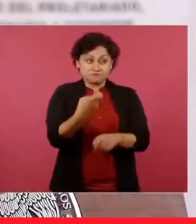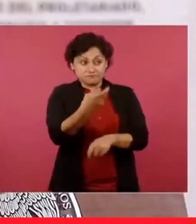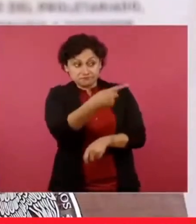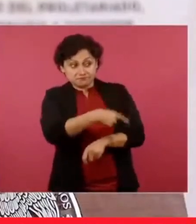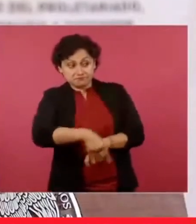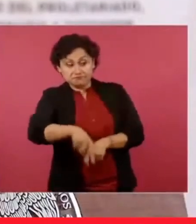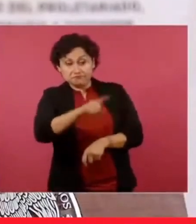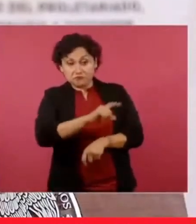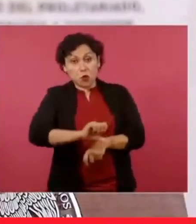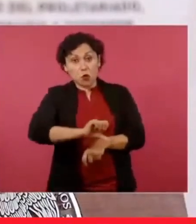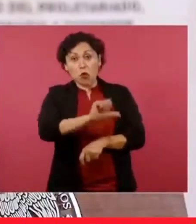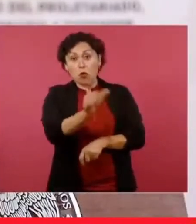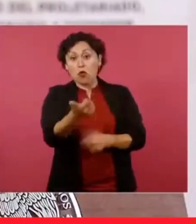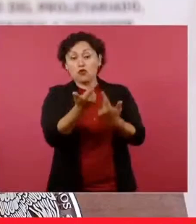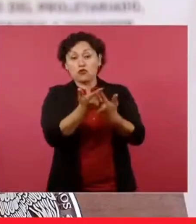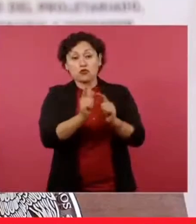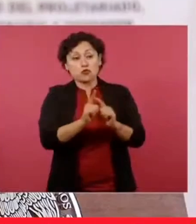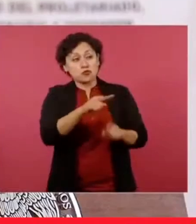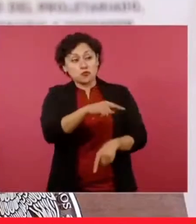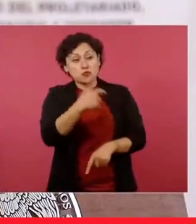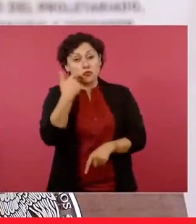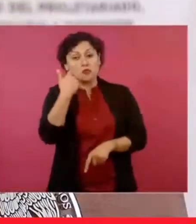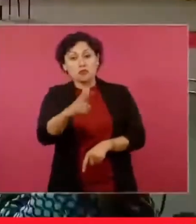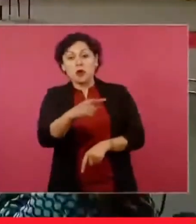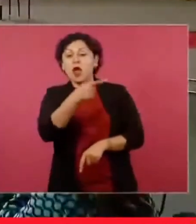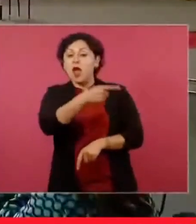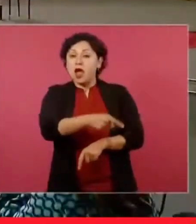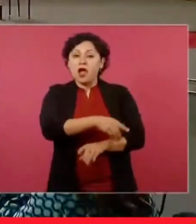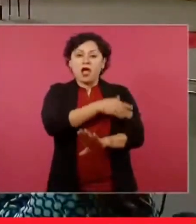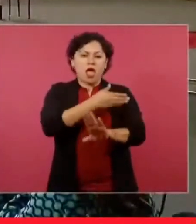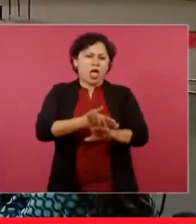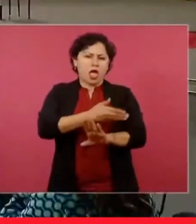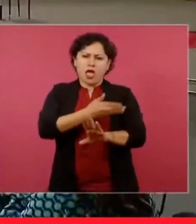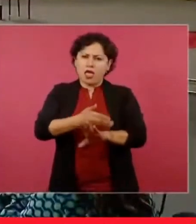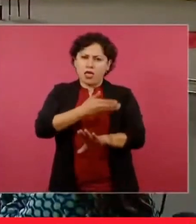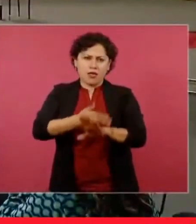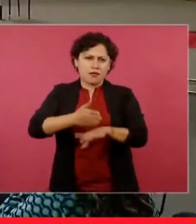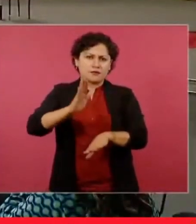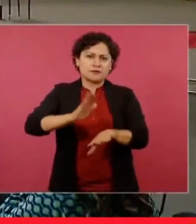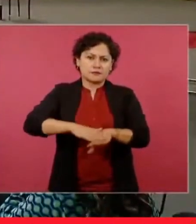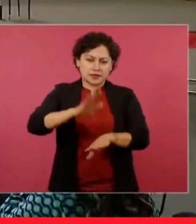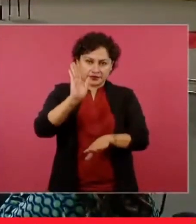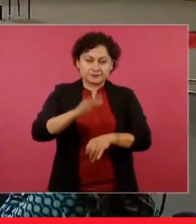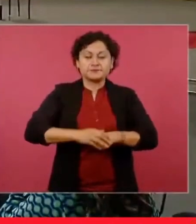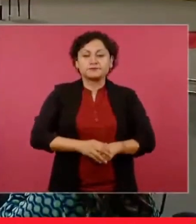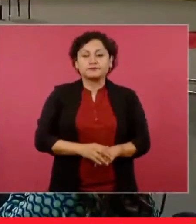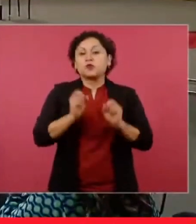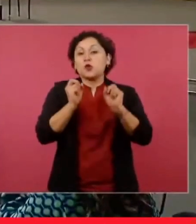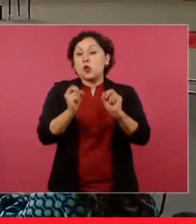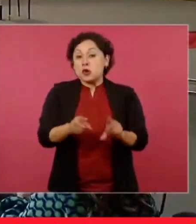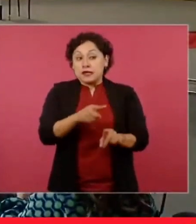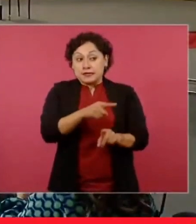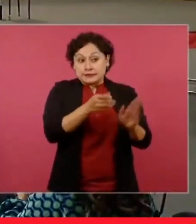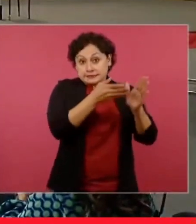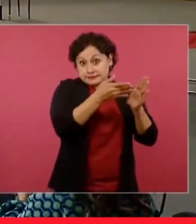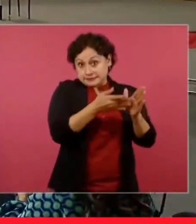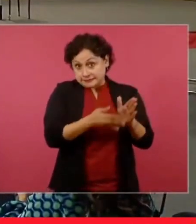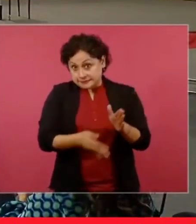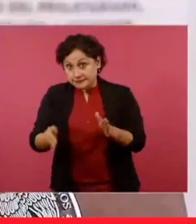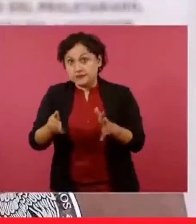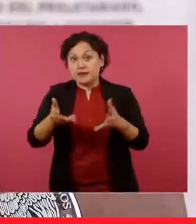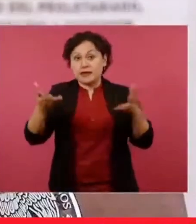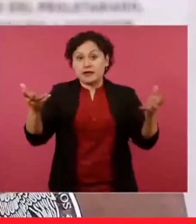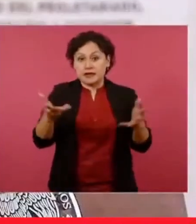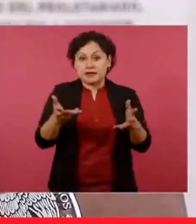la oposición en nuestro país. Ahora, mientras todo esto está ocurriendo, algunos profetas